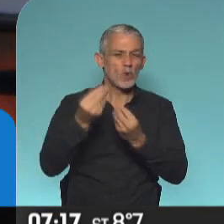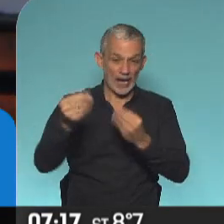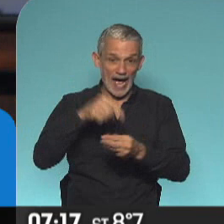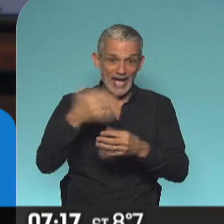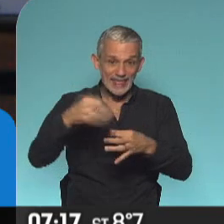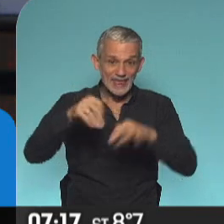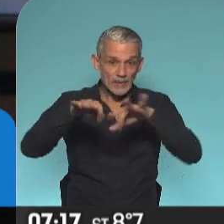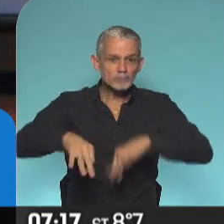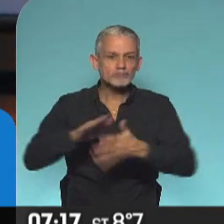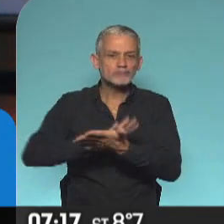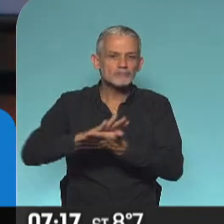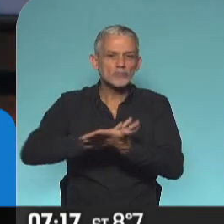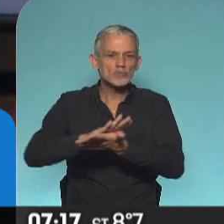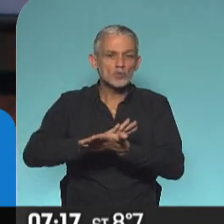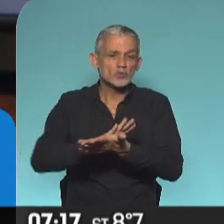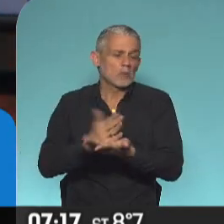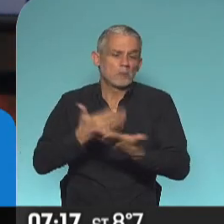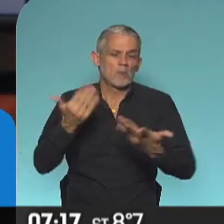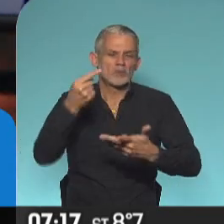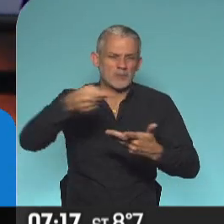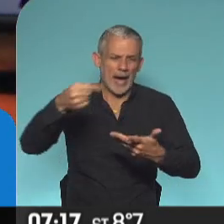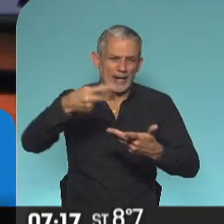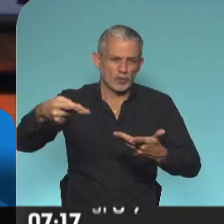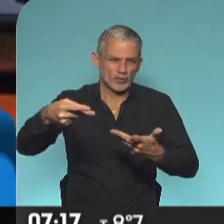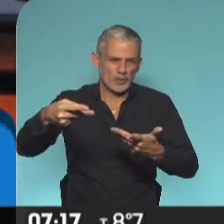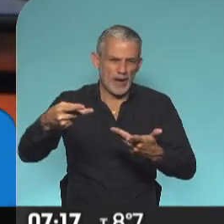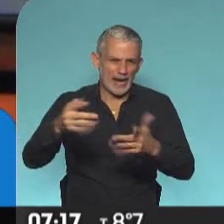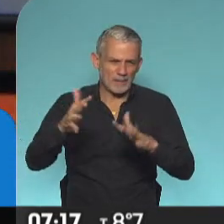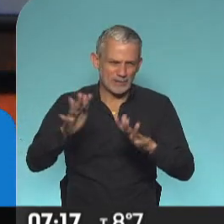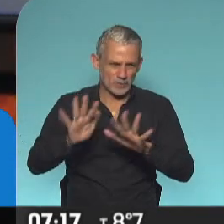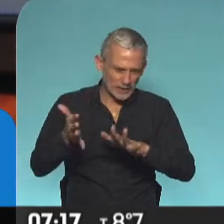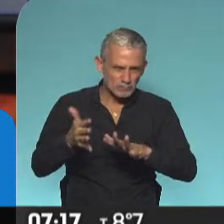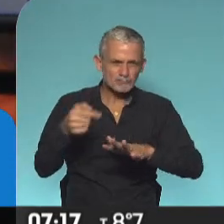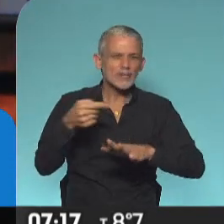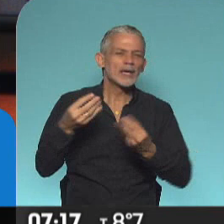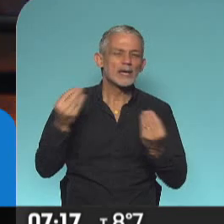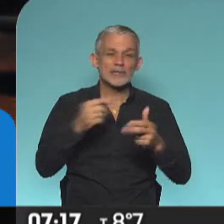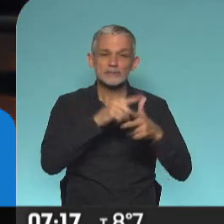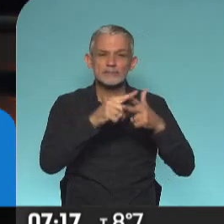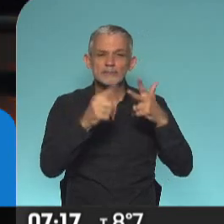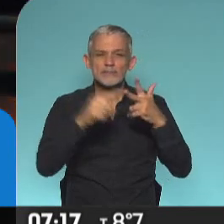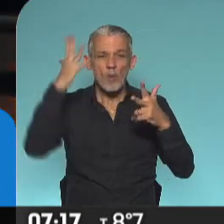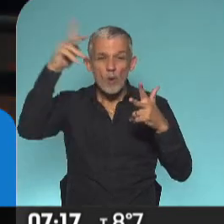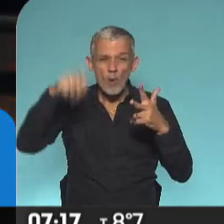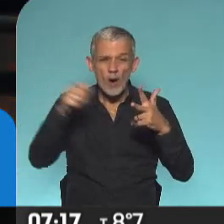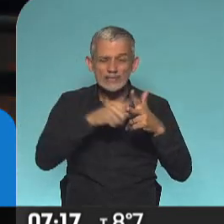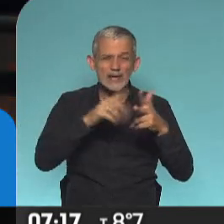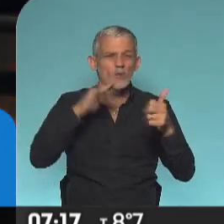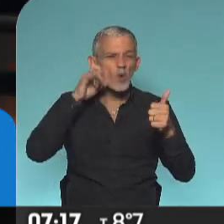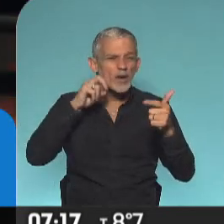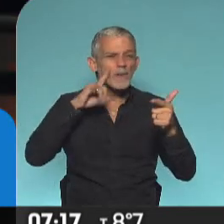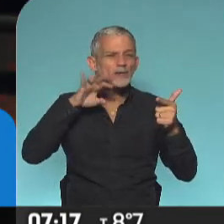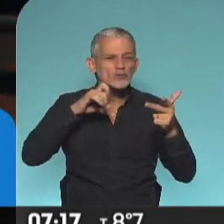tener que resolver, probablemente en 1 o 2 semanas, acaso más, la situación de estos 3 jueces. Pero también